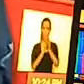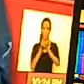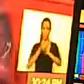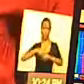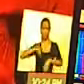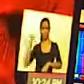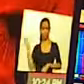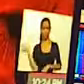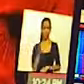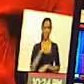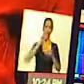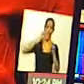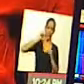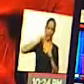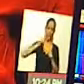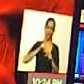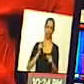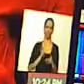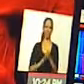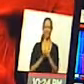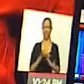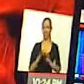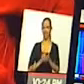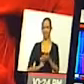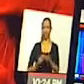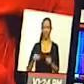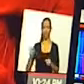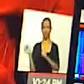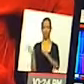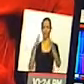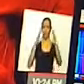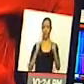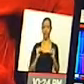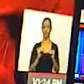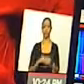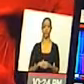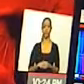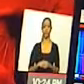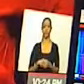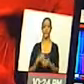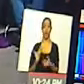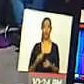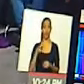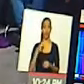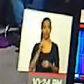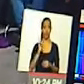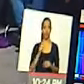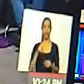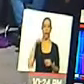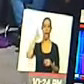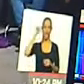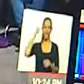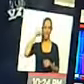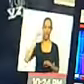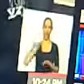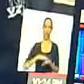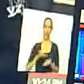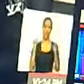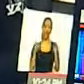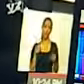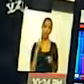lo regañaron, ya están buscando ya como que suplente. Vamos ahí con el video número 3, porque así como dijo